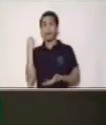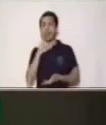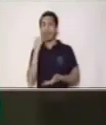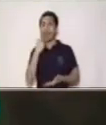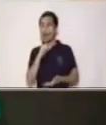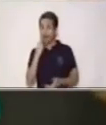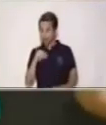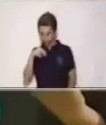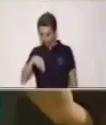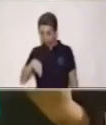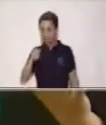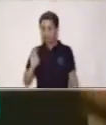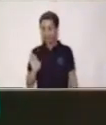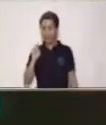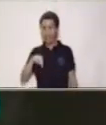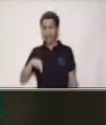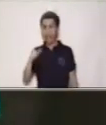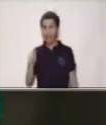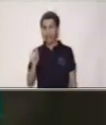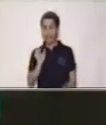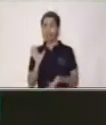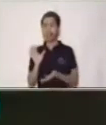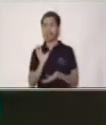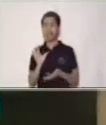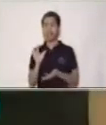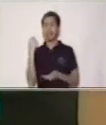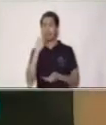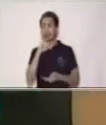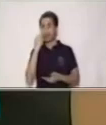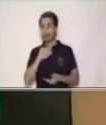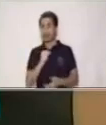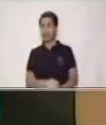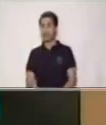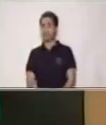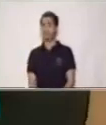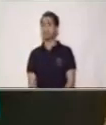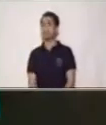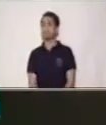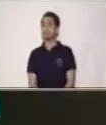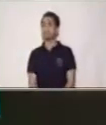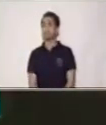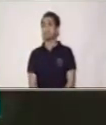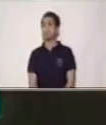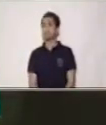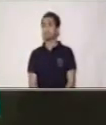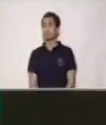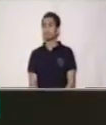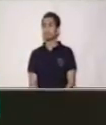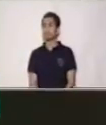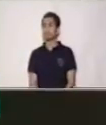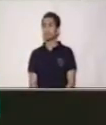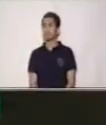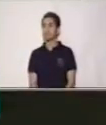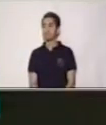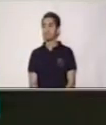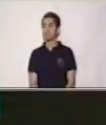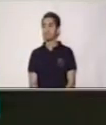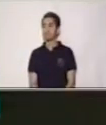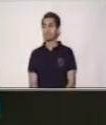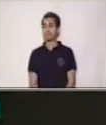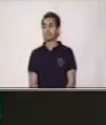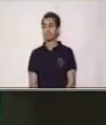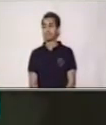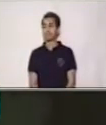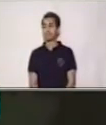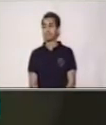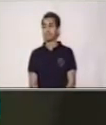y armar palabras, ¿verdad? Agreguemos una más y vamos a colocar, a ver, vamos